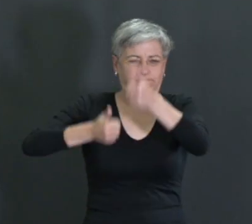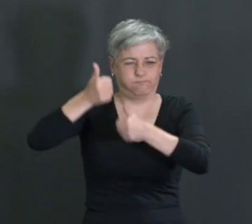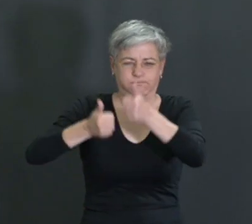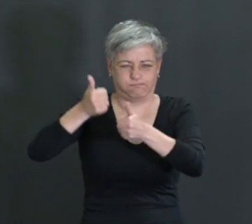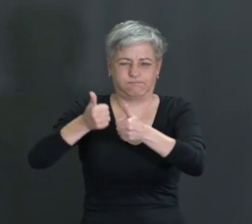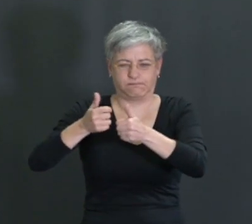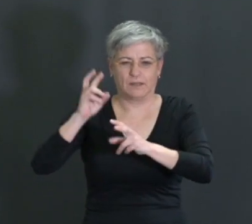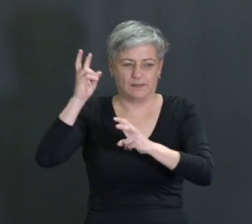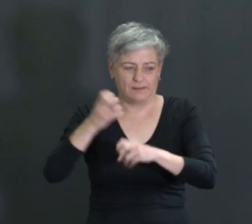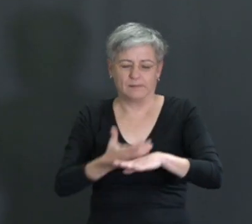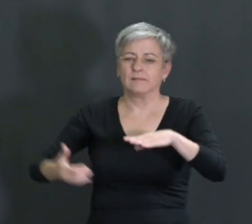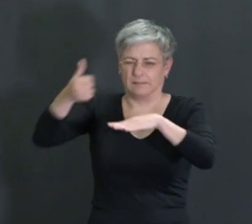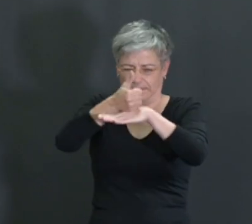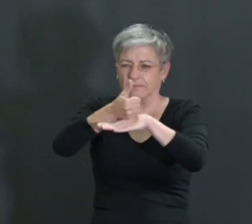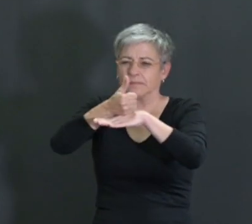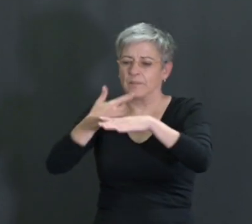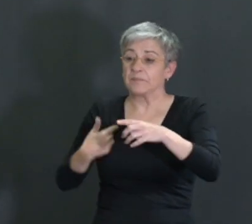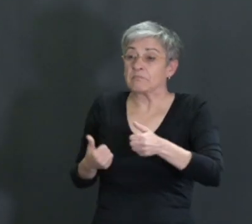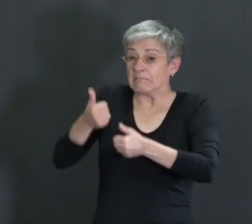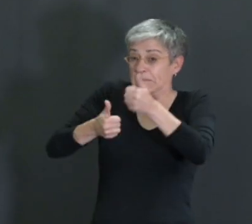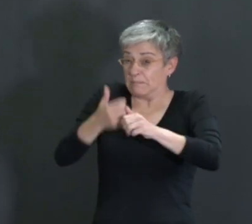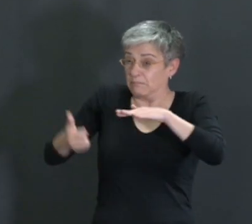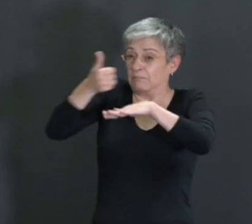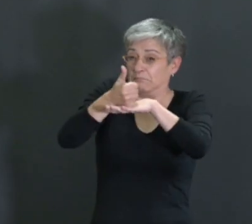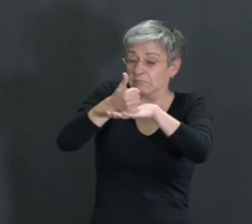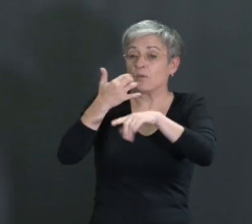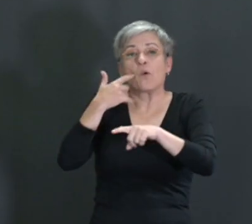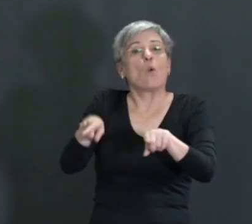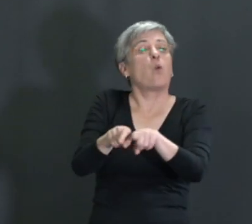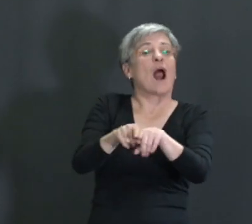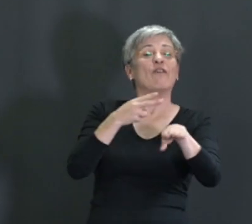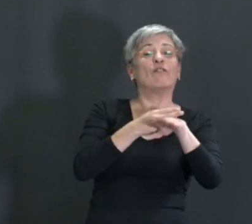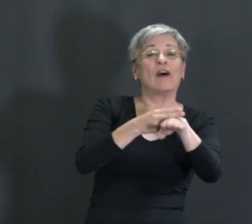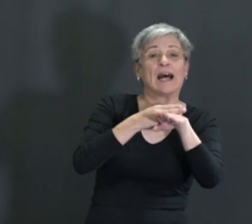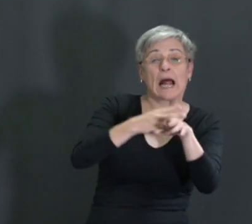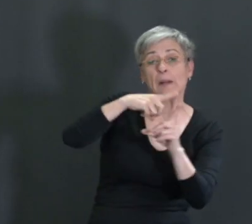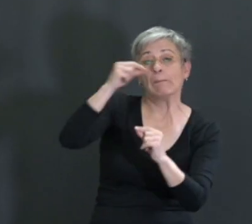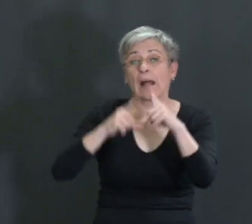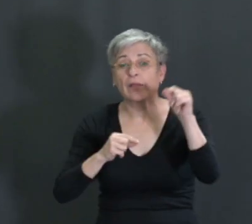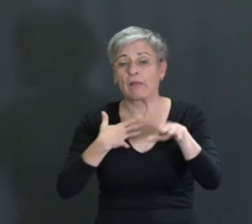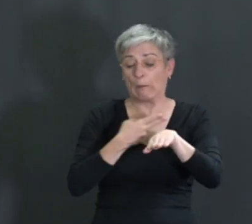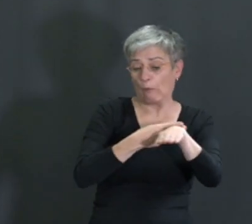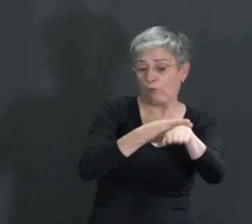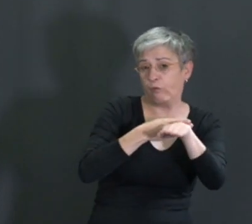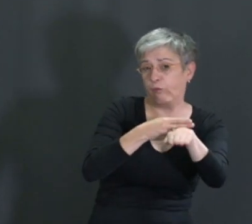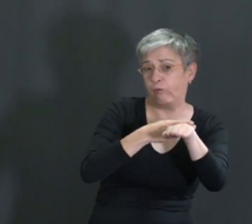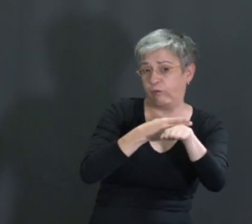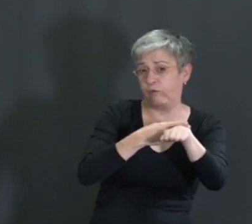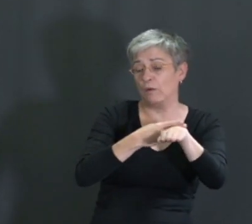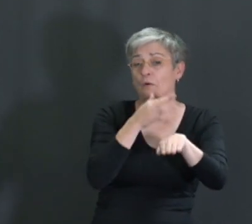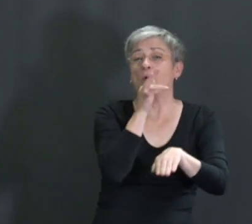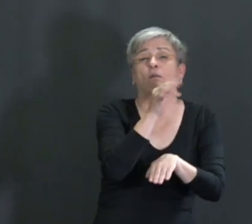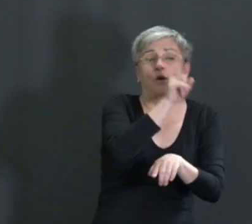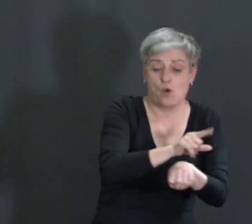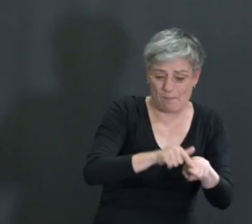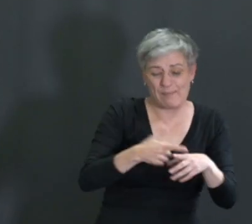Es así, es así, ¿no? O sea, igual que Ferrari y Mercedes tienen sus coches Fórmula 1 y de carreras